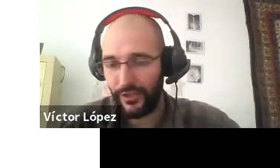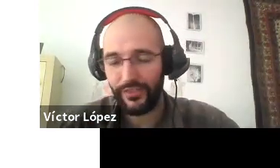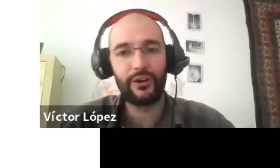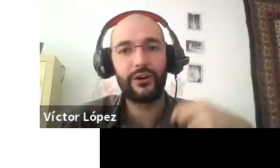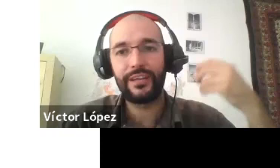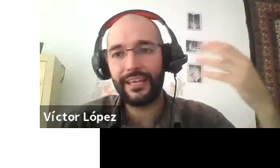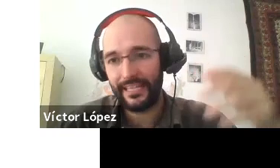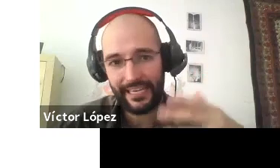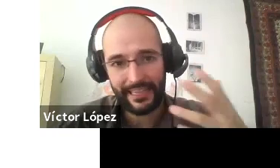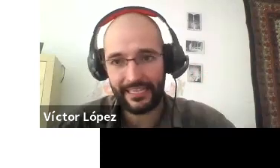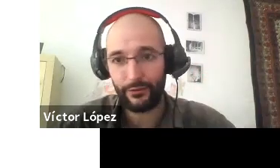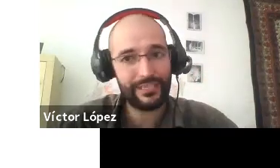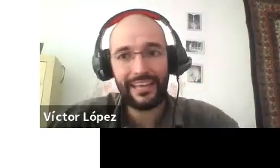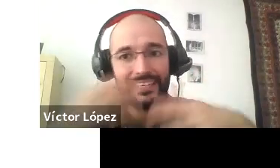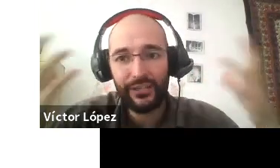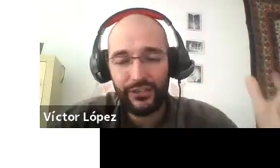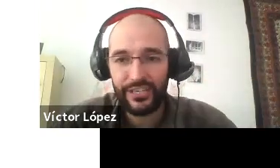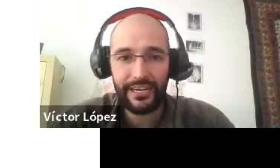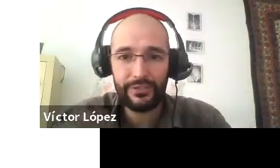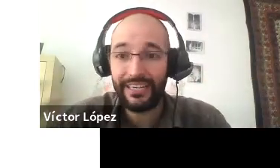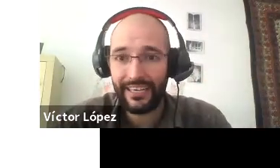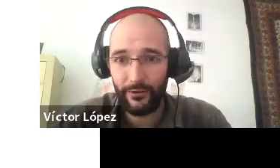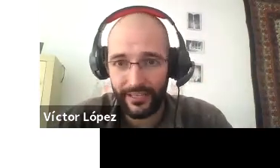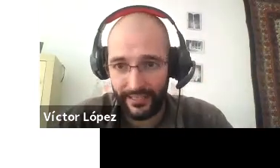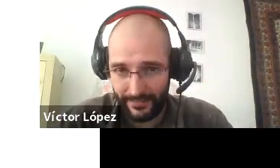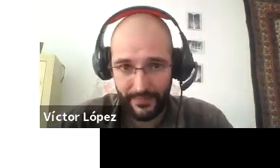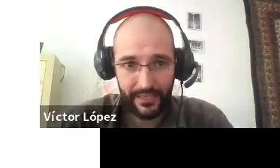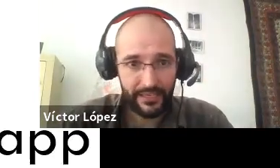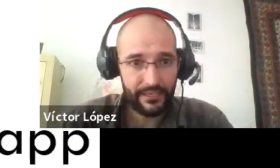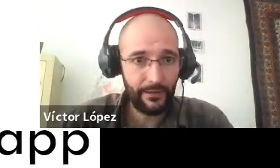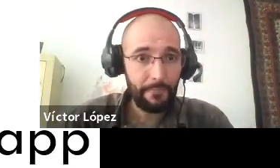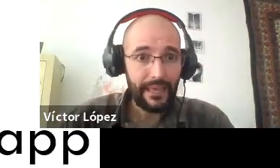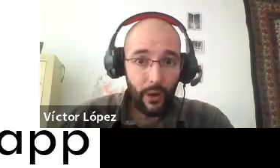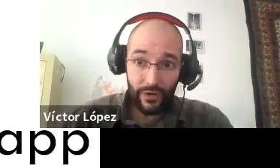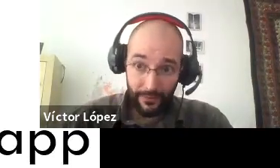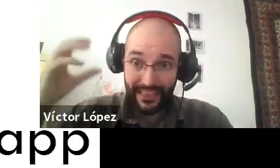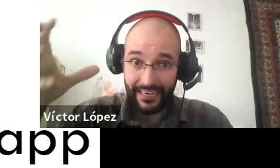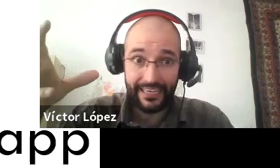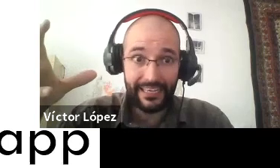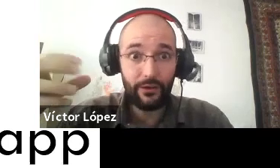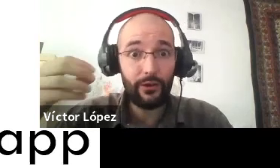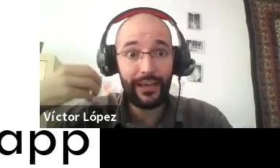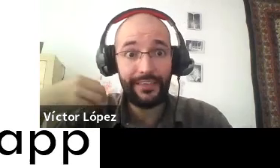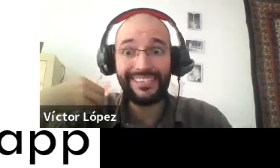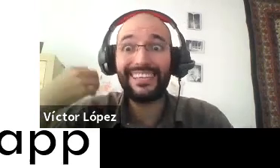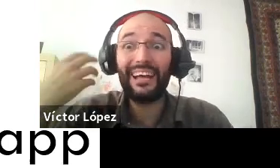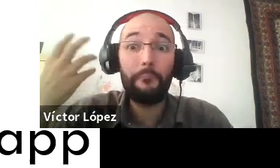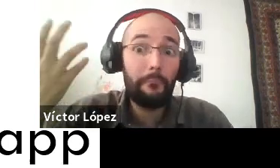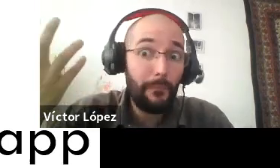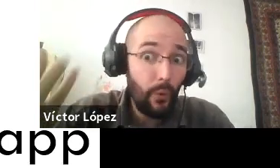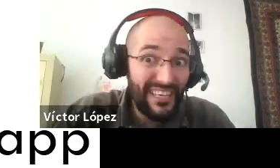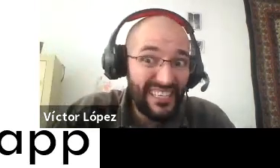de posición, etcétera, etcétera. Pues cada chico y chica pues elige lo que quiere, ¿no? Una vez la han elegido, lo que hacen